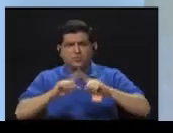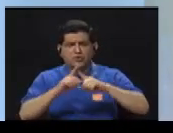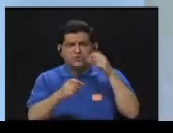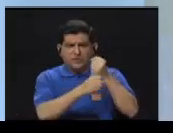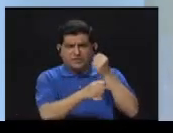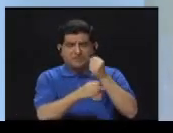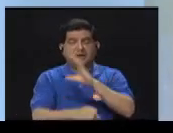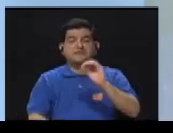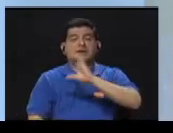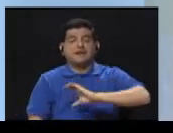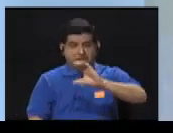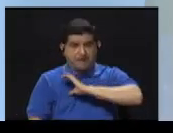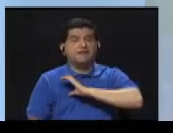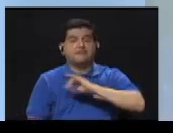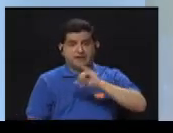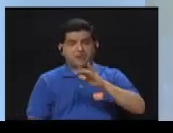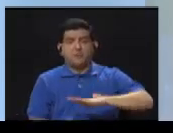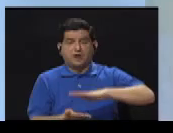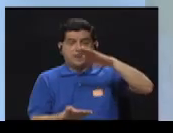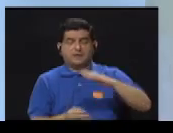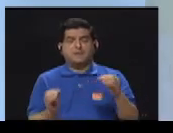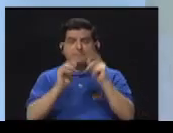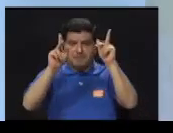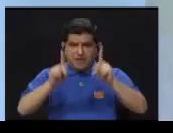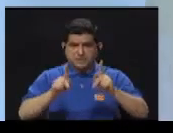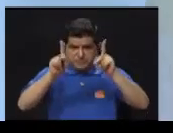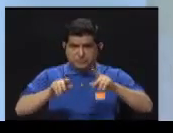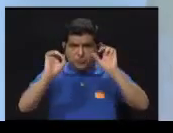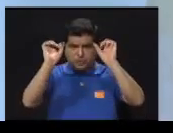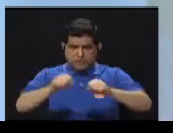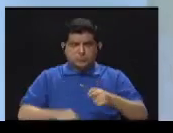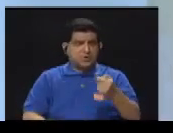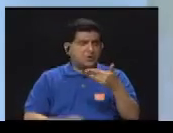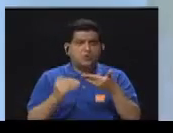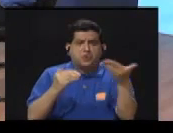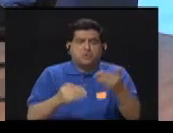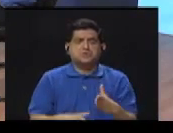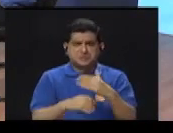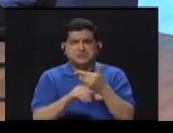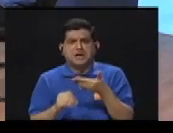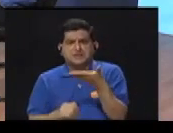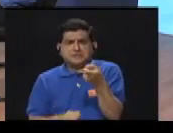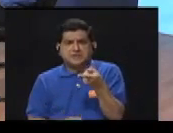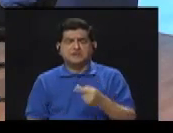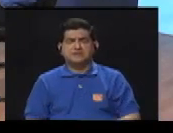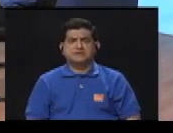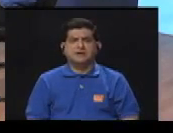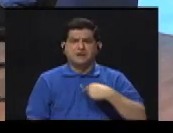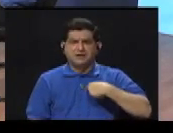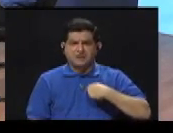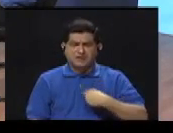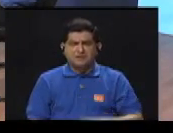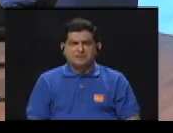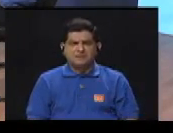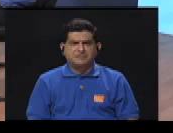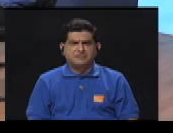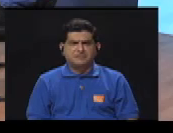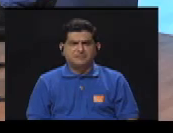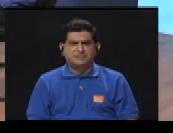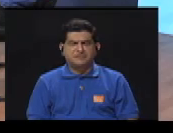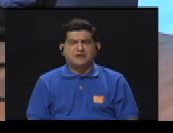la cantidad de producción y a la vez la calidad. Claro. Porque más gente puede con poquito mandarse a hacer cosas y entonces,